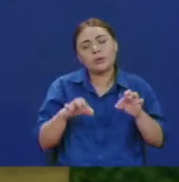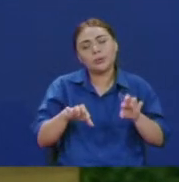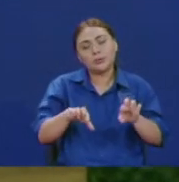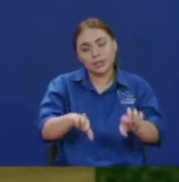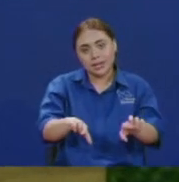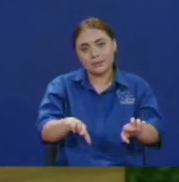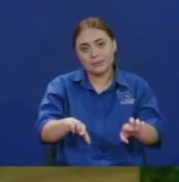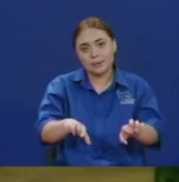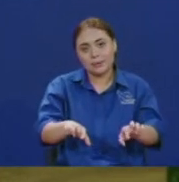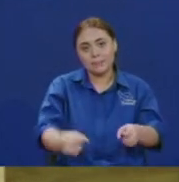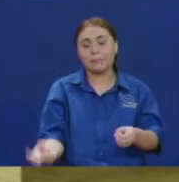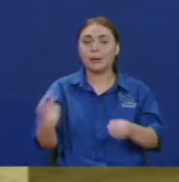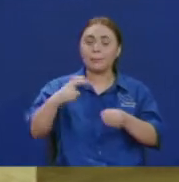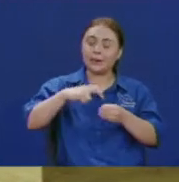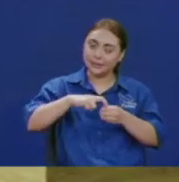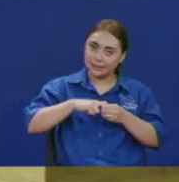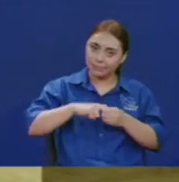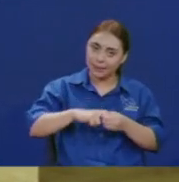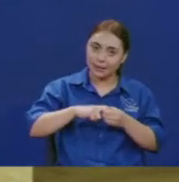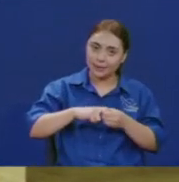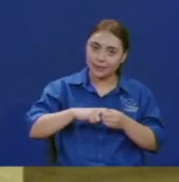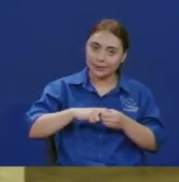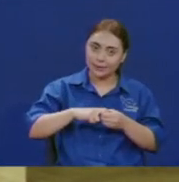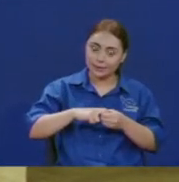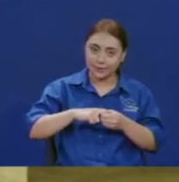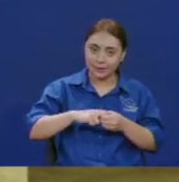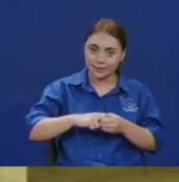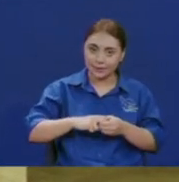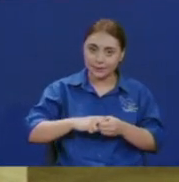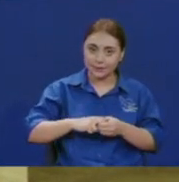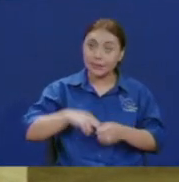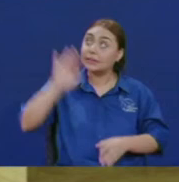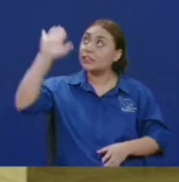que ninguno deje de recibir sus bendiciones,